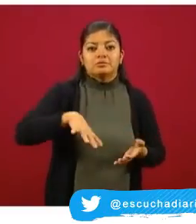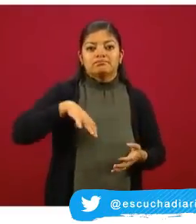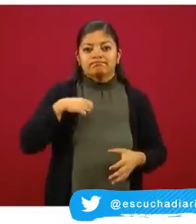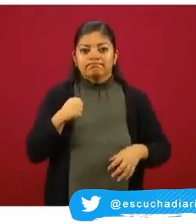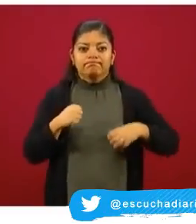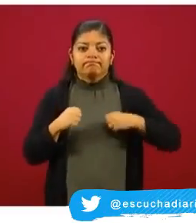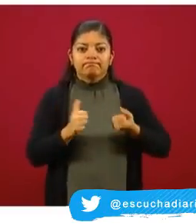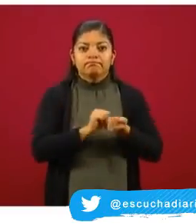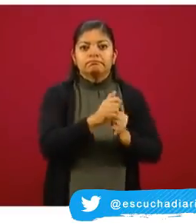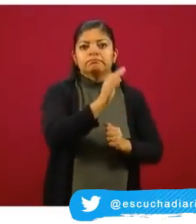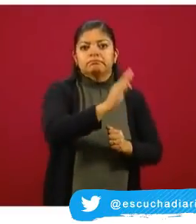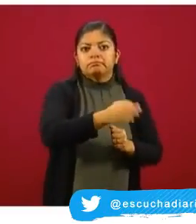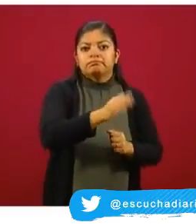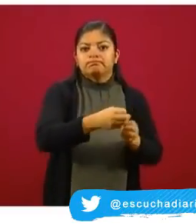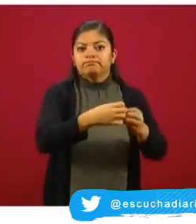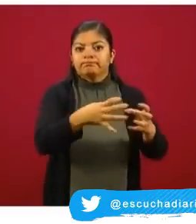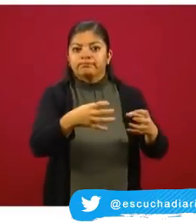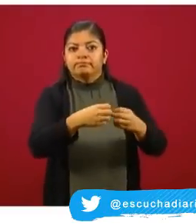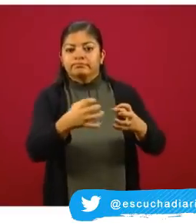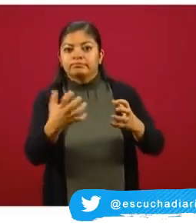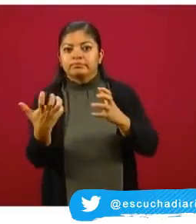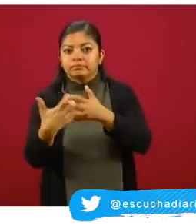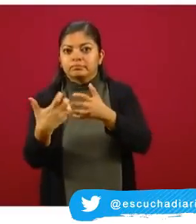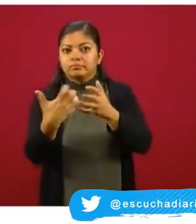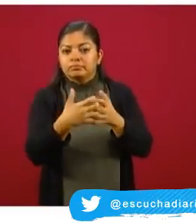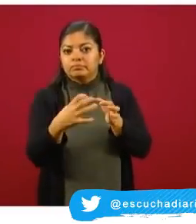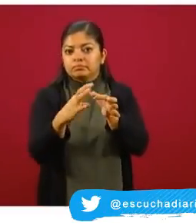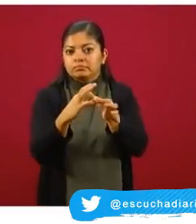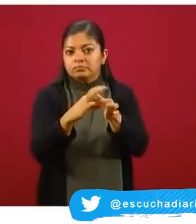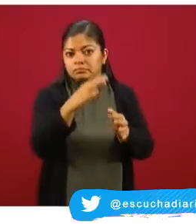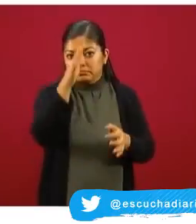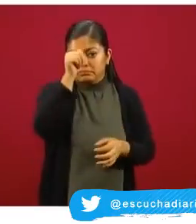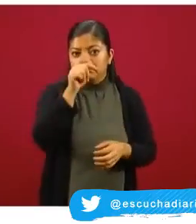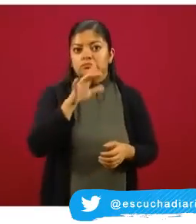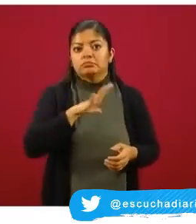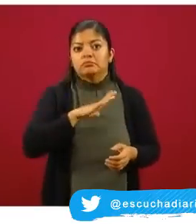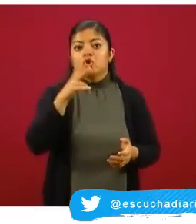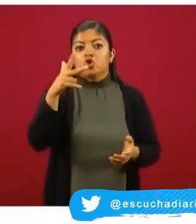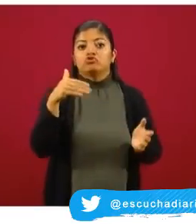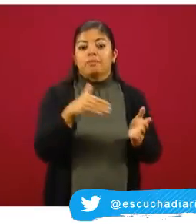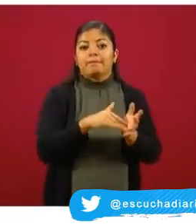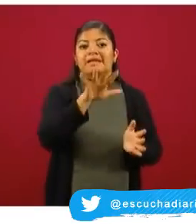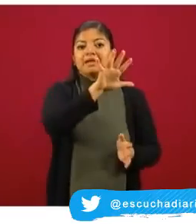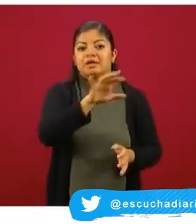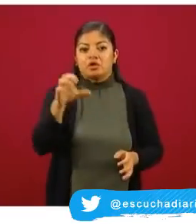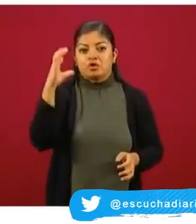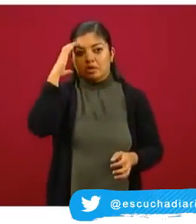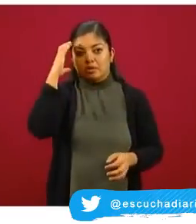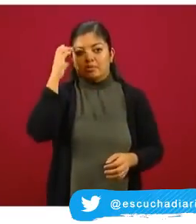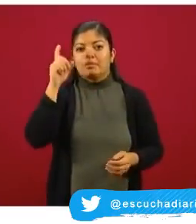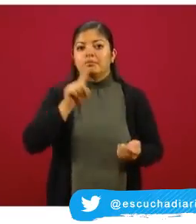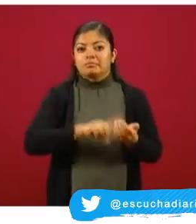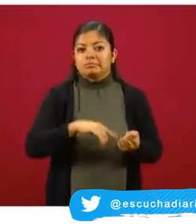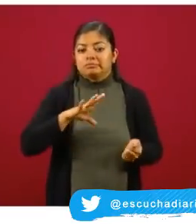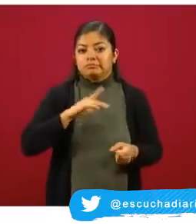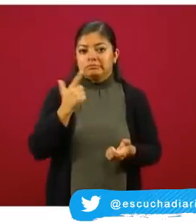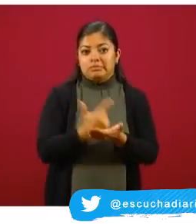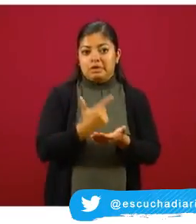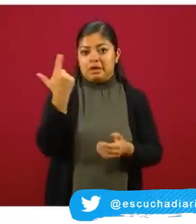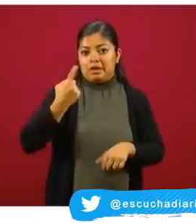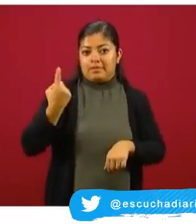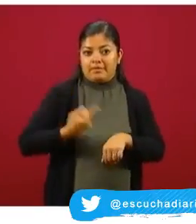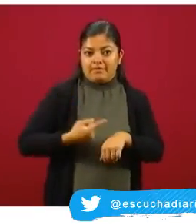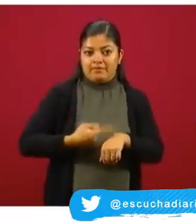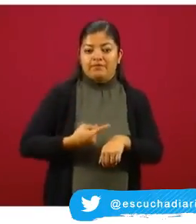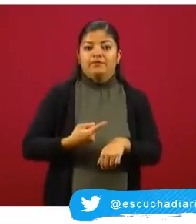de expansión y reconversión hemos llegado a más de 8.500 camas para personas críticamente enfermas.